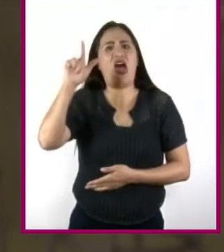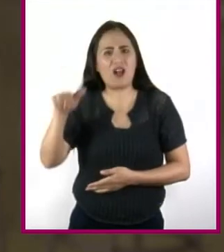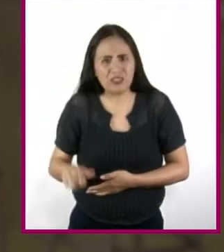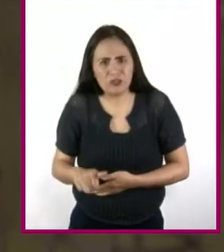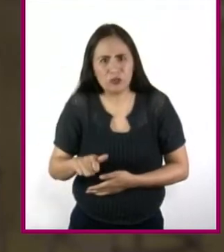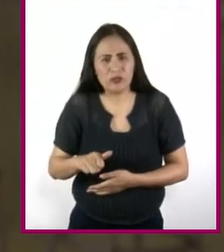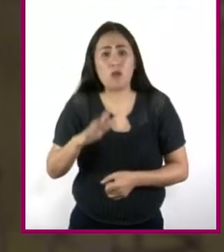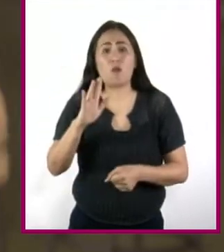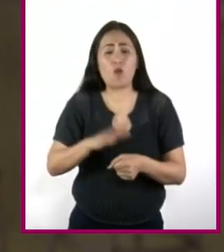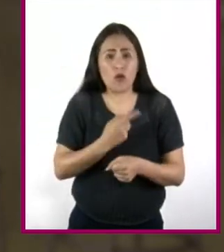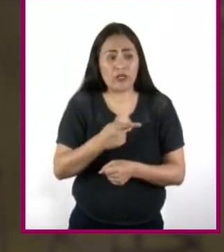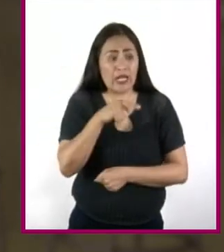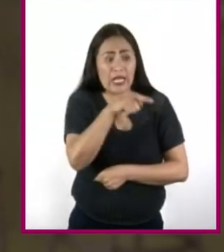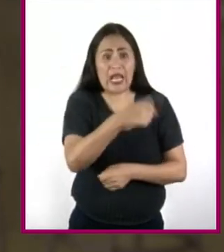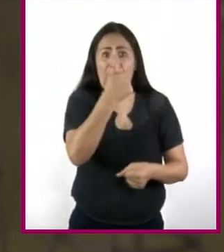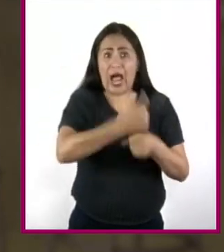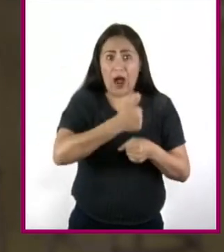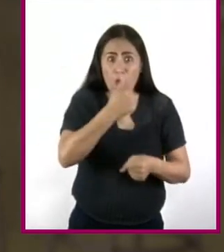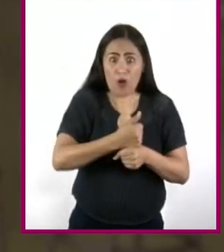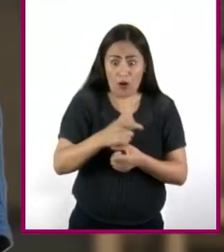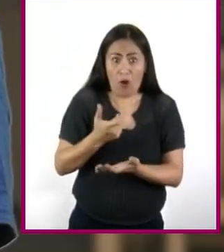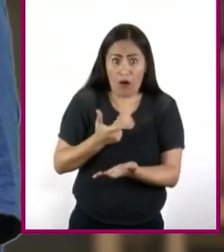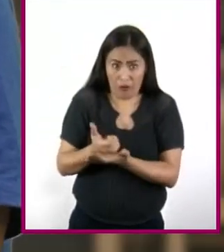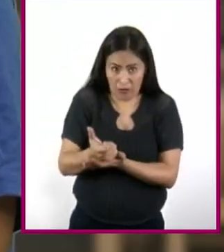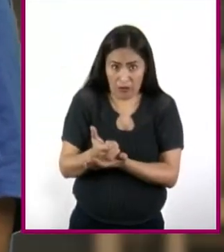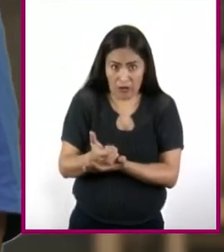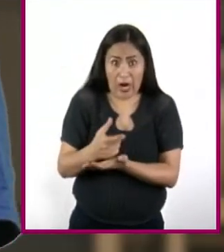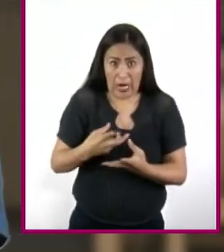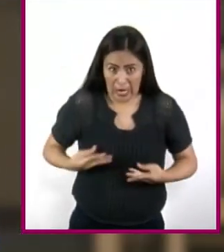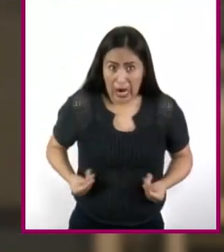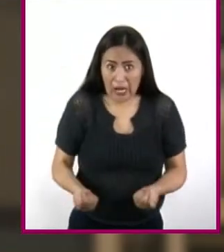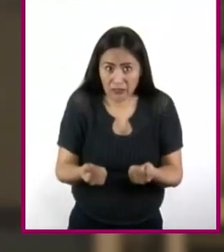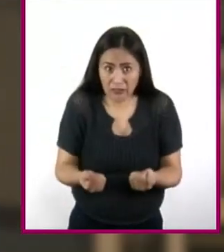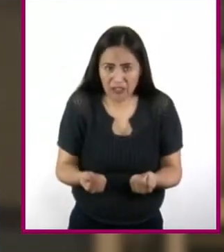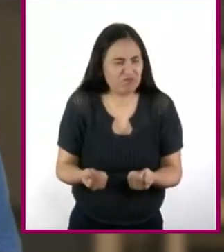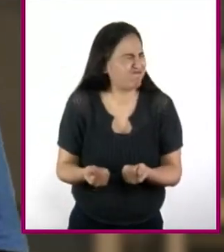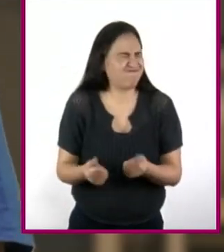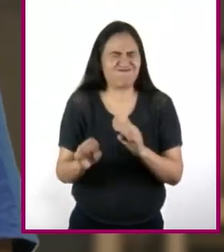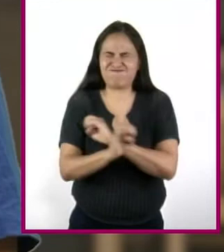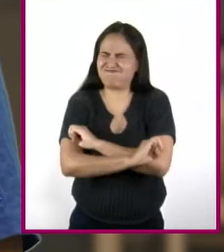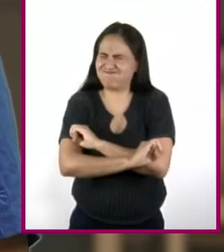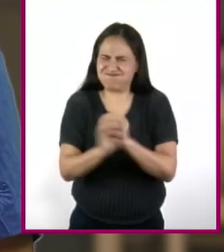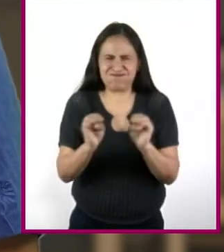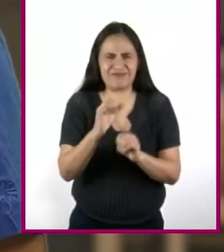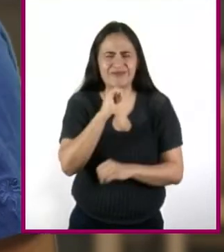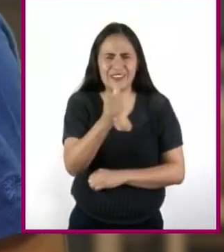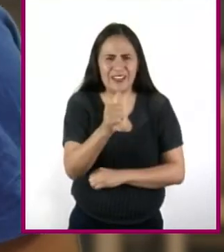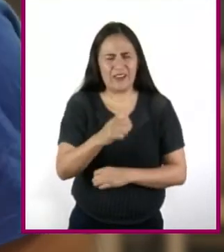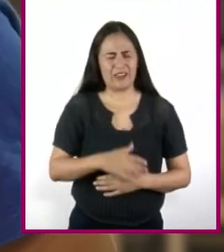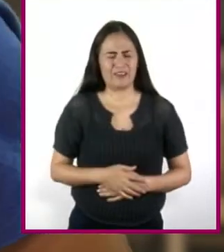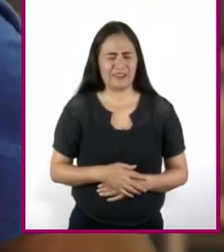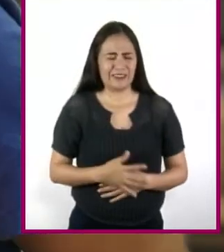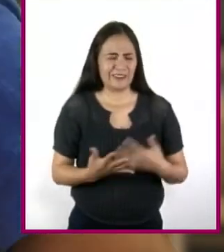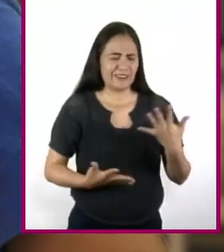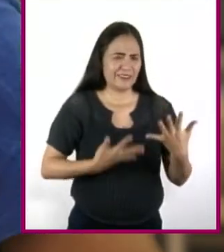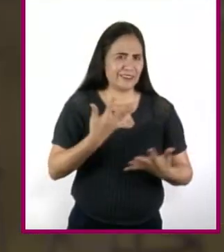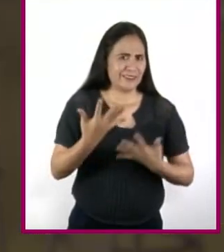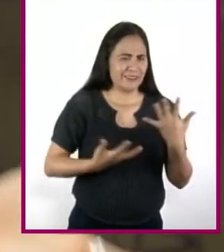todo porque mi abuelo no quería soltar ni un centavo. Uy, eso no suena muy bien que digamos,